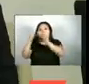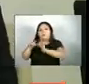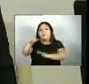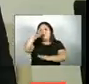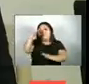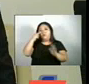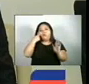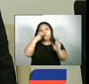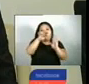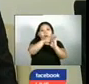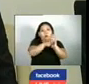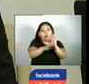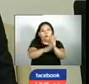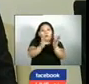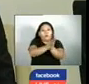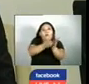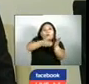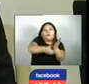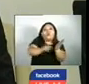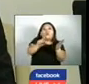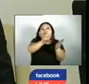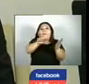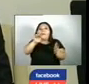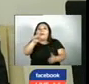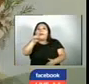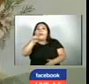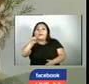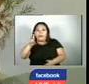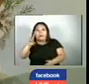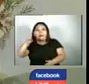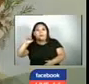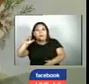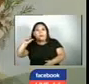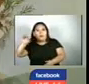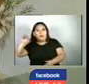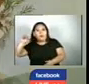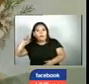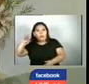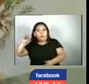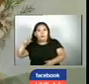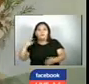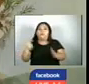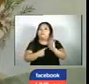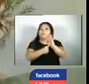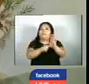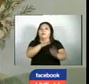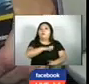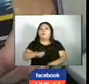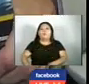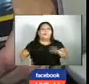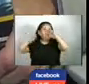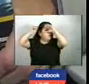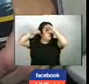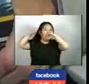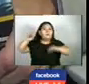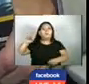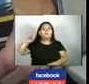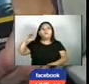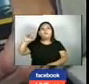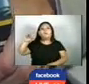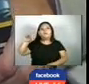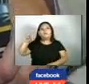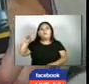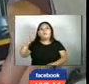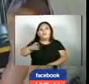están plasmados en el libro La Edad de la Razón, el cual ya fue presentado en El Salvador. Con imágenes de Ricardo Tovar, Rocío